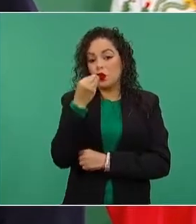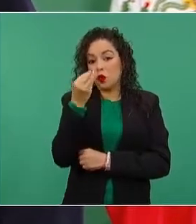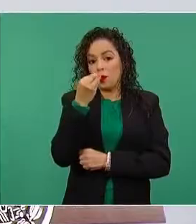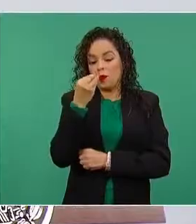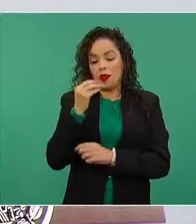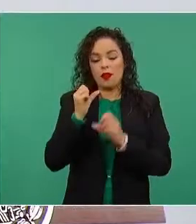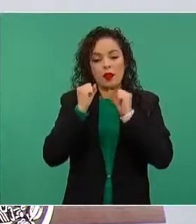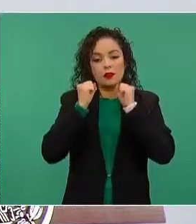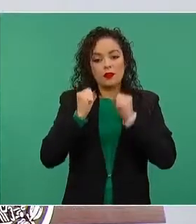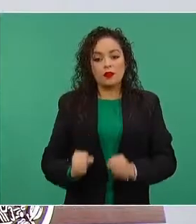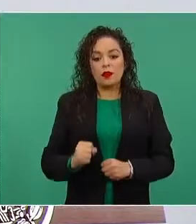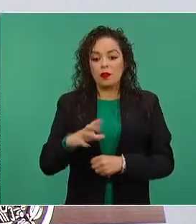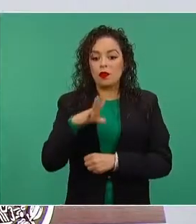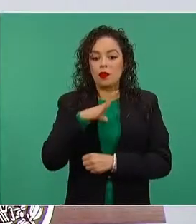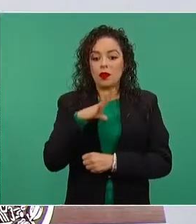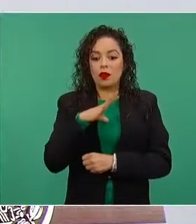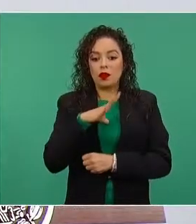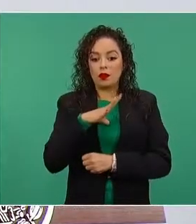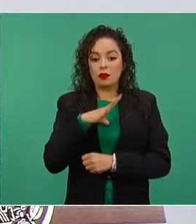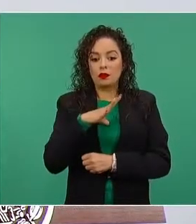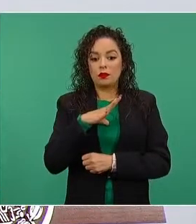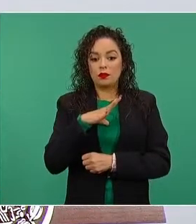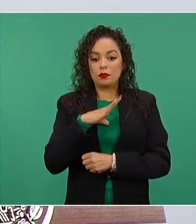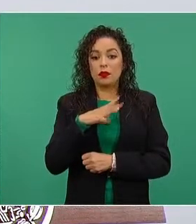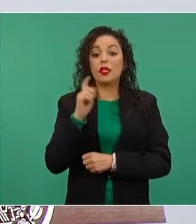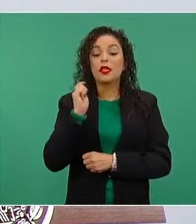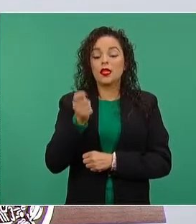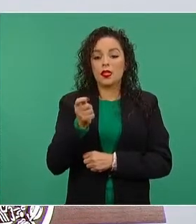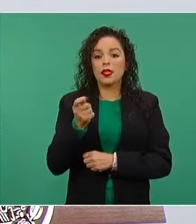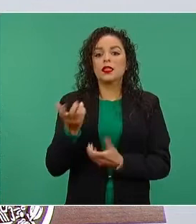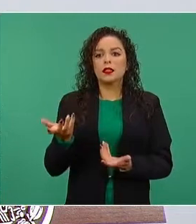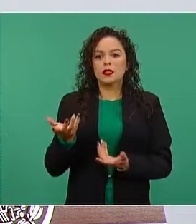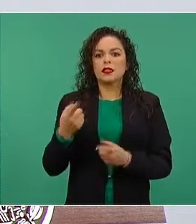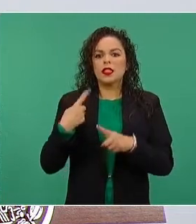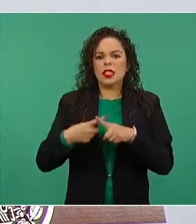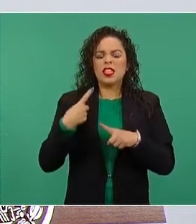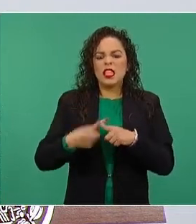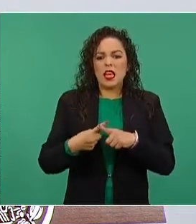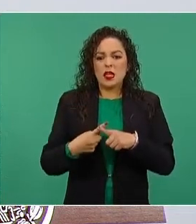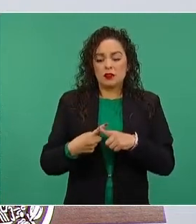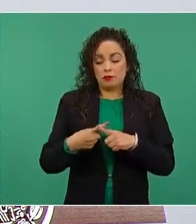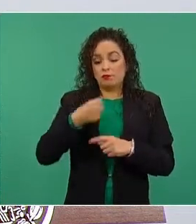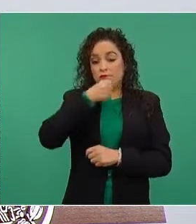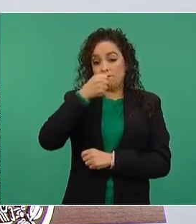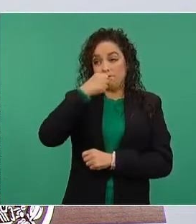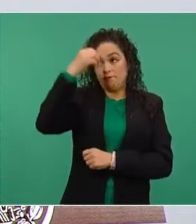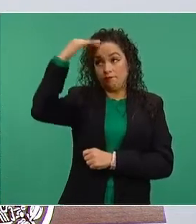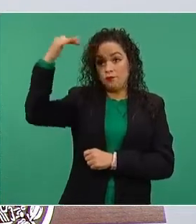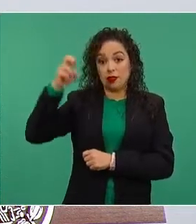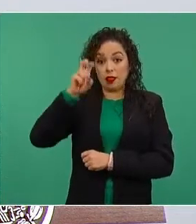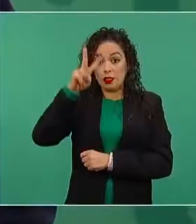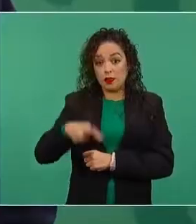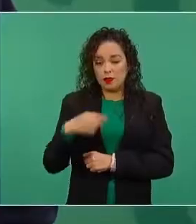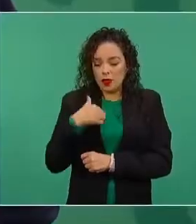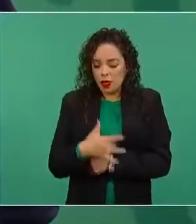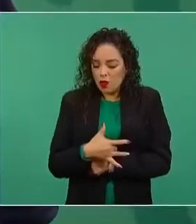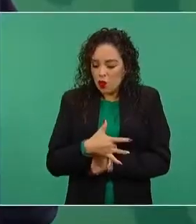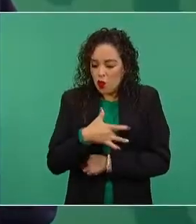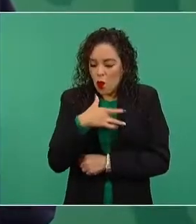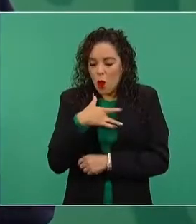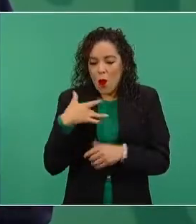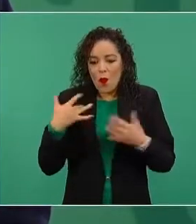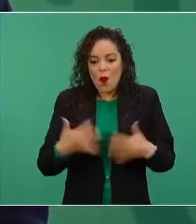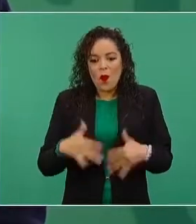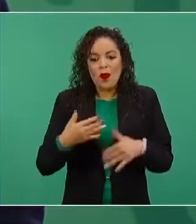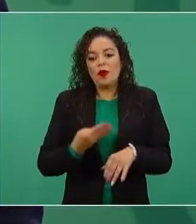la comida del adulto mayor, que eso me llena de satisfacción. Por eso